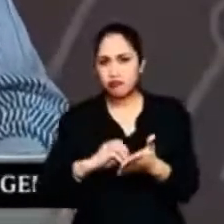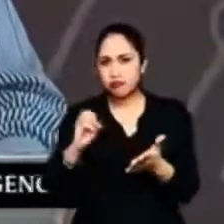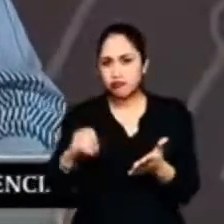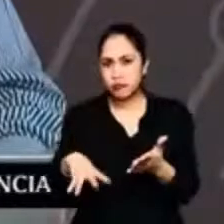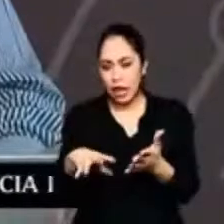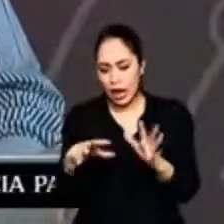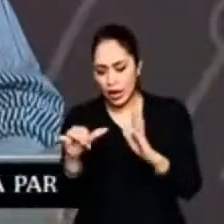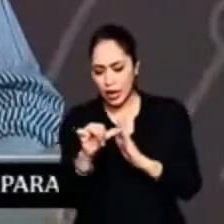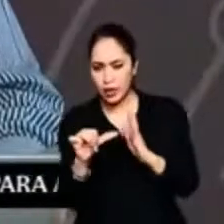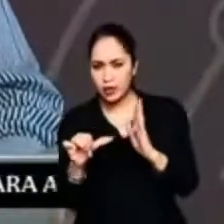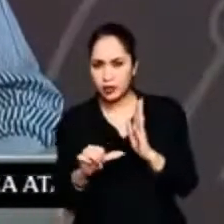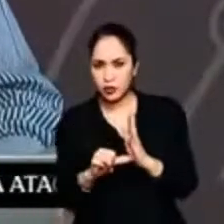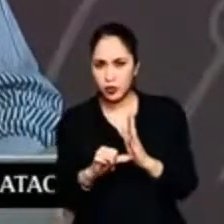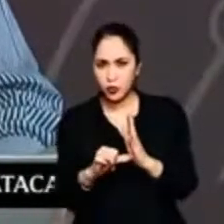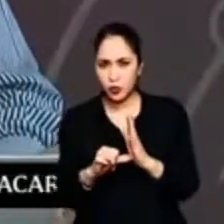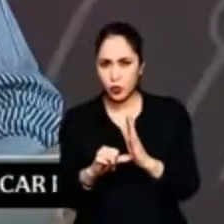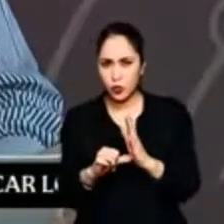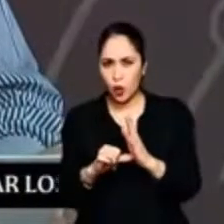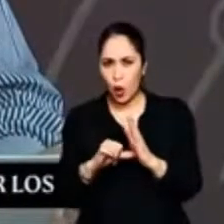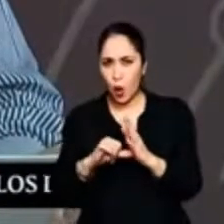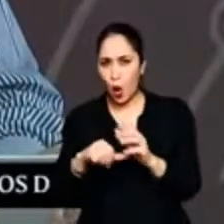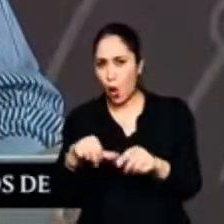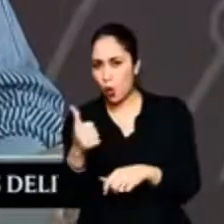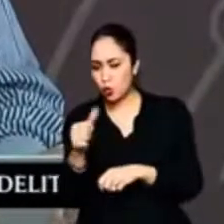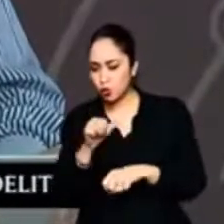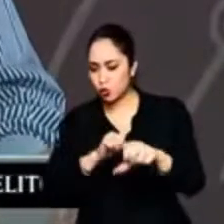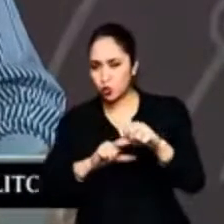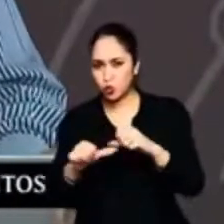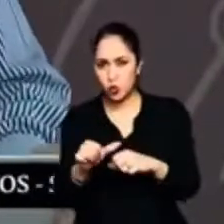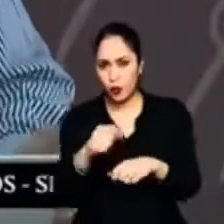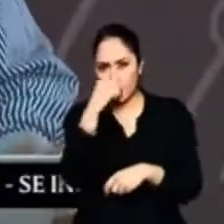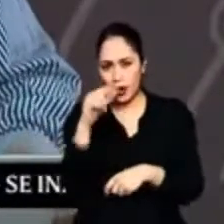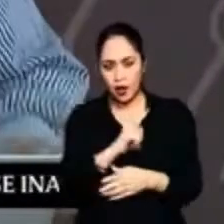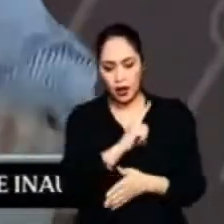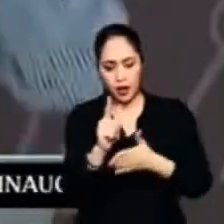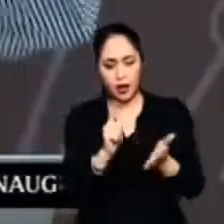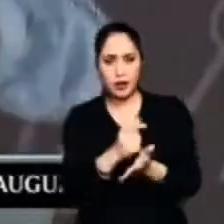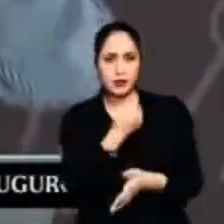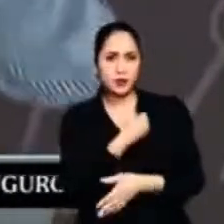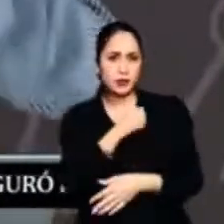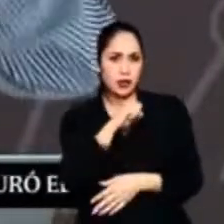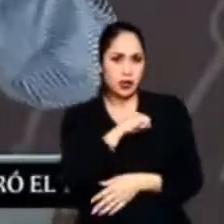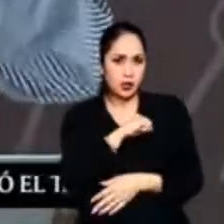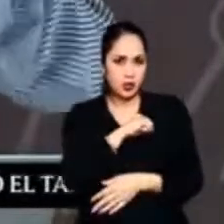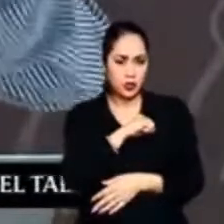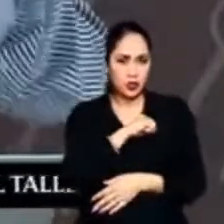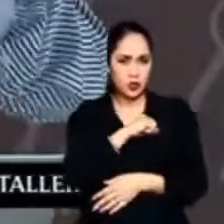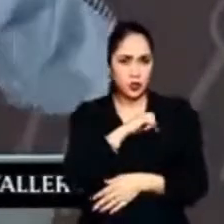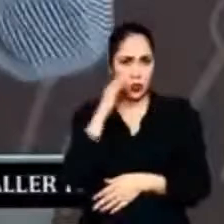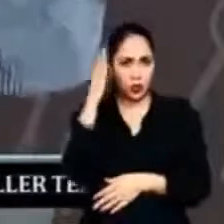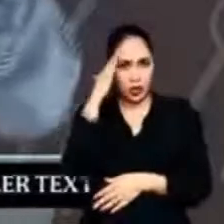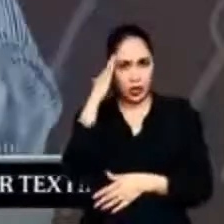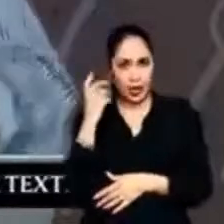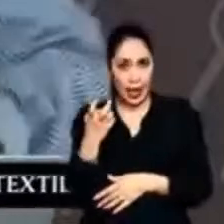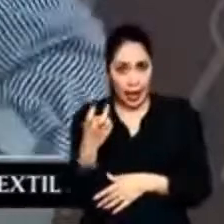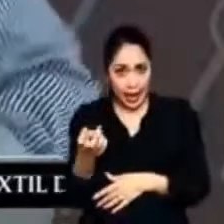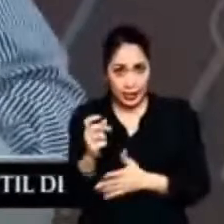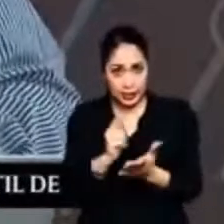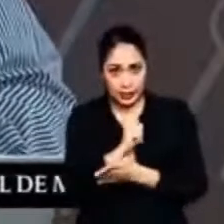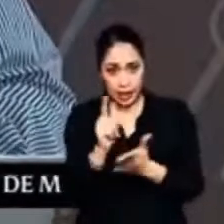artículos inconstitucionales de la Ley General de Salud, sino que además hizo una ley que